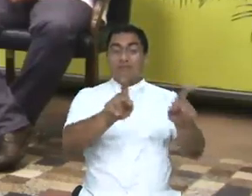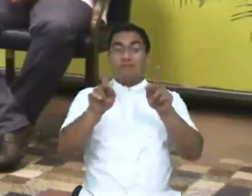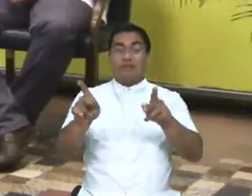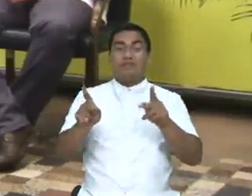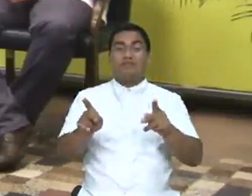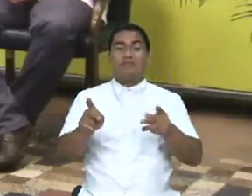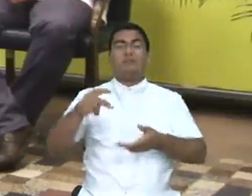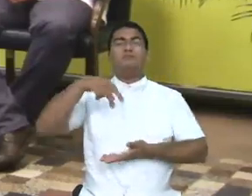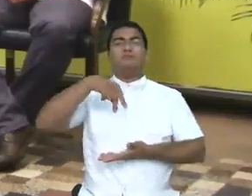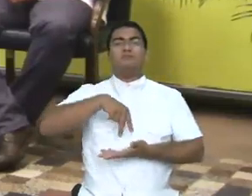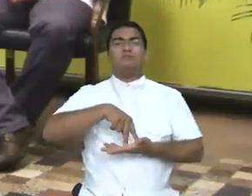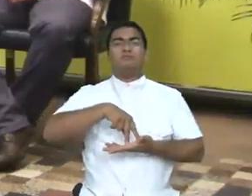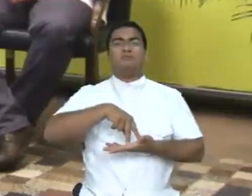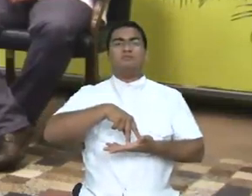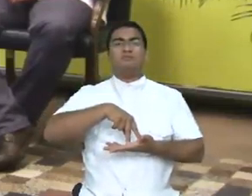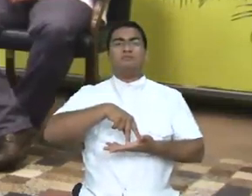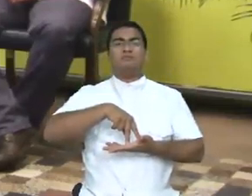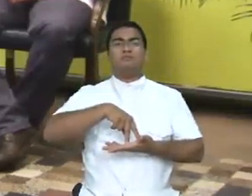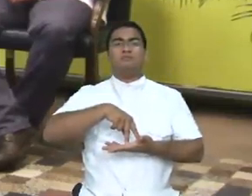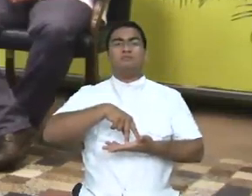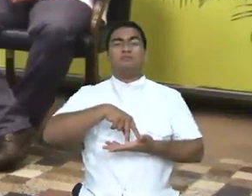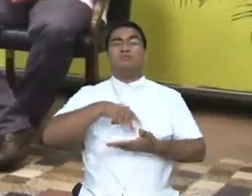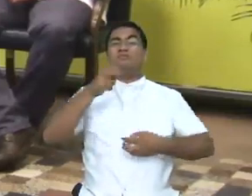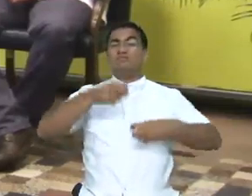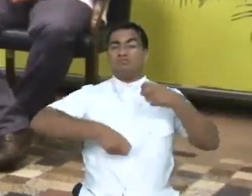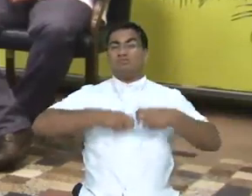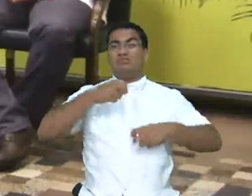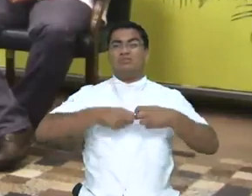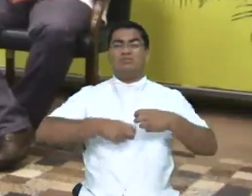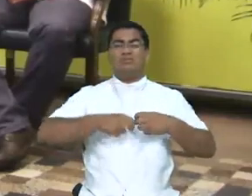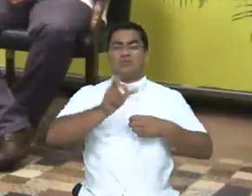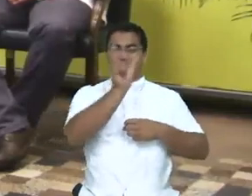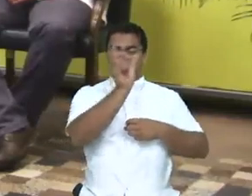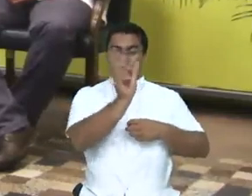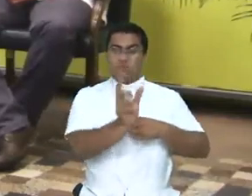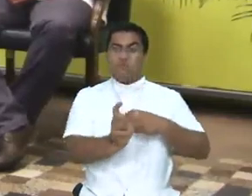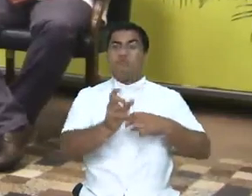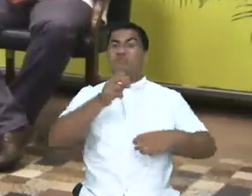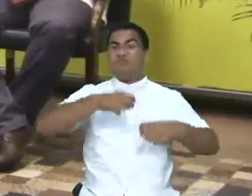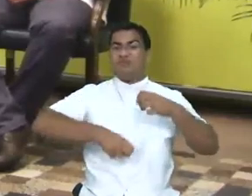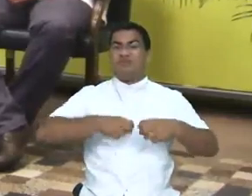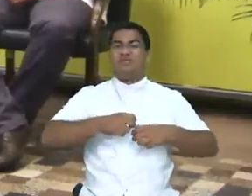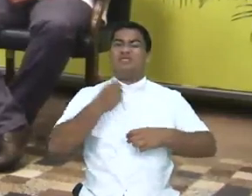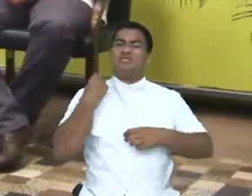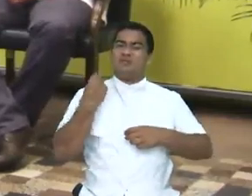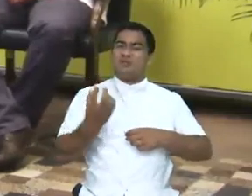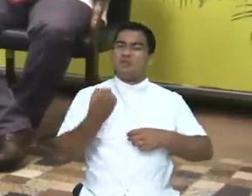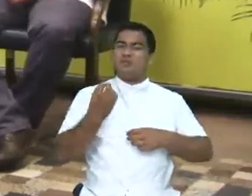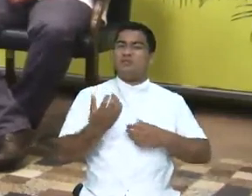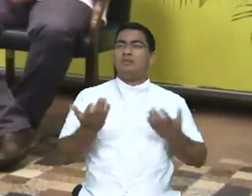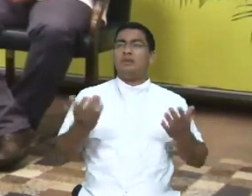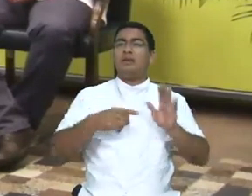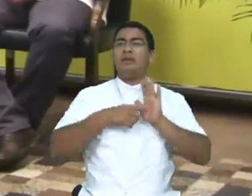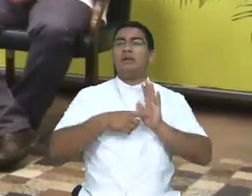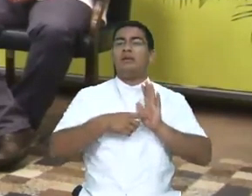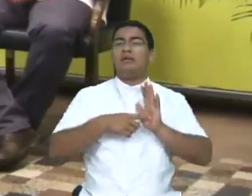también puede ser una causa de las afectaciones o lesiones de la columna vertebral. ¿Cuánto debe